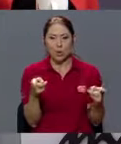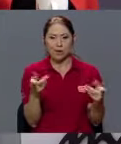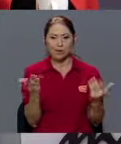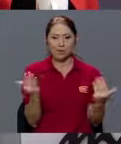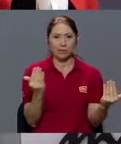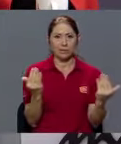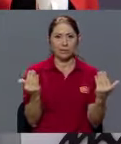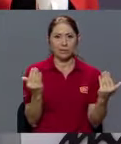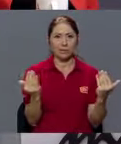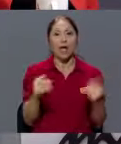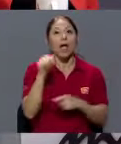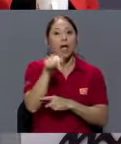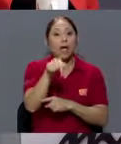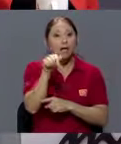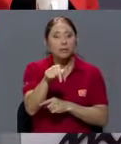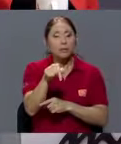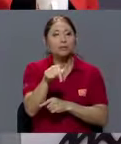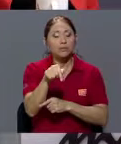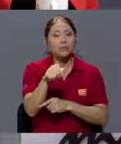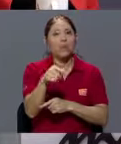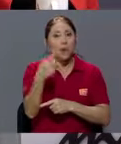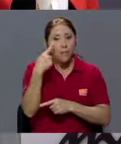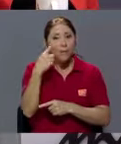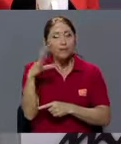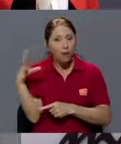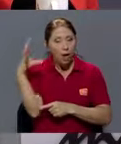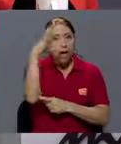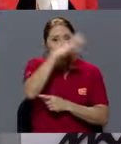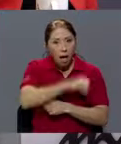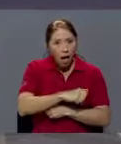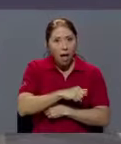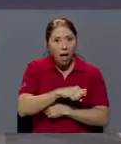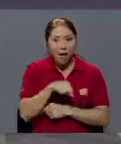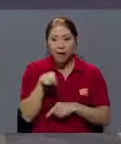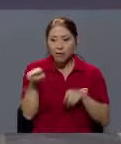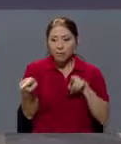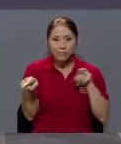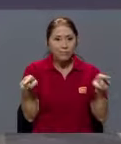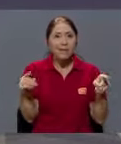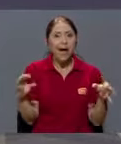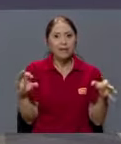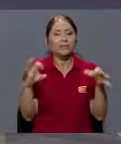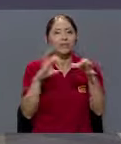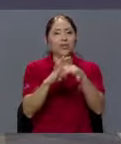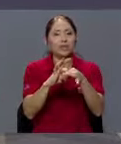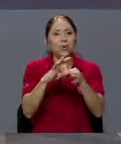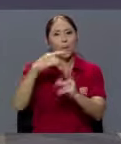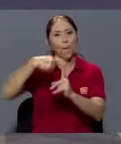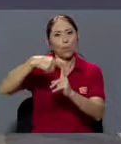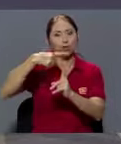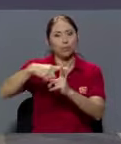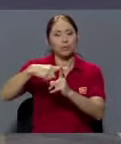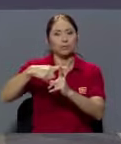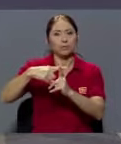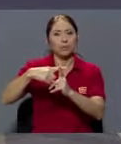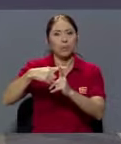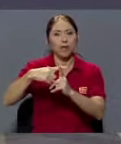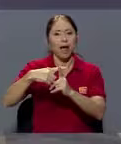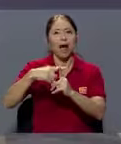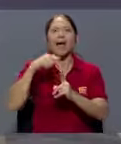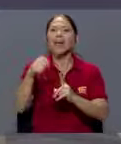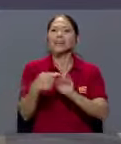nos permite concluir que hay una asociación positiva que